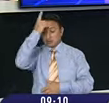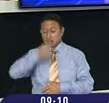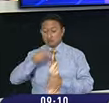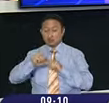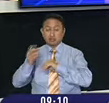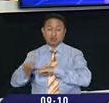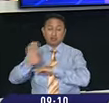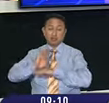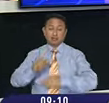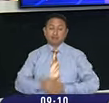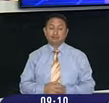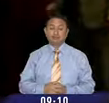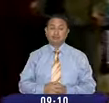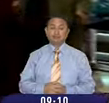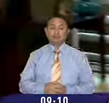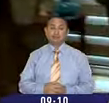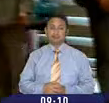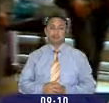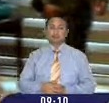Pleno.